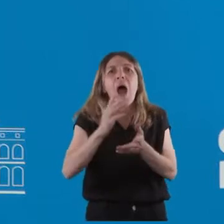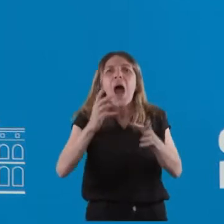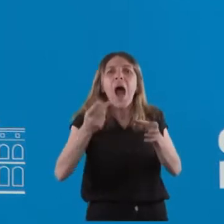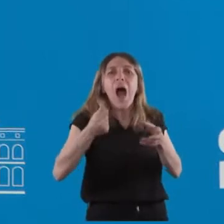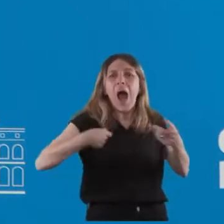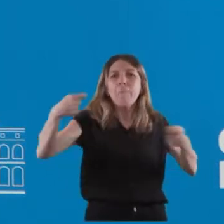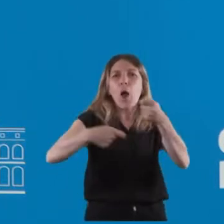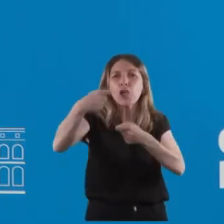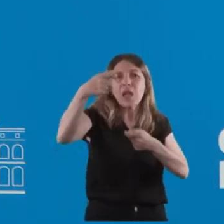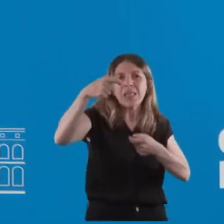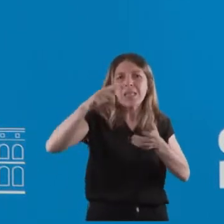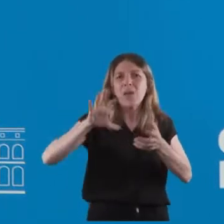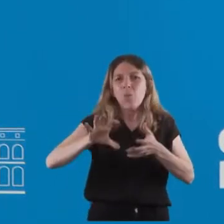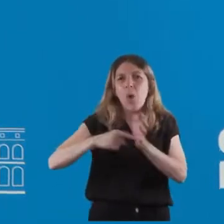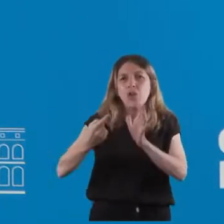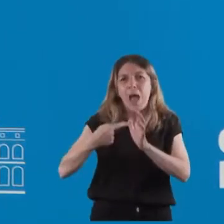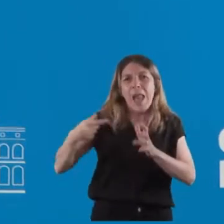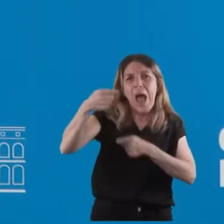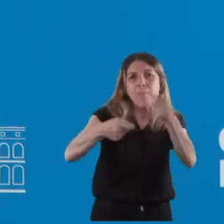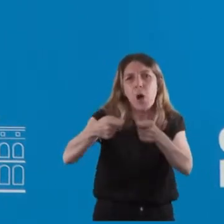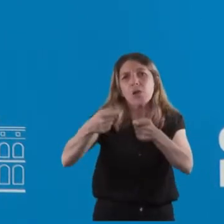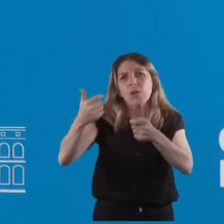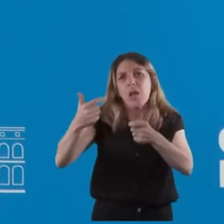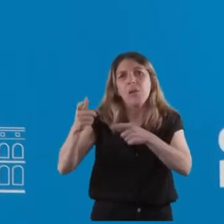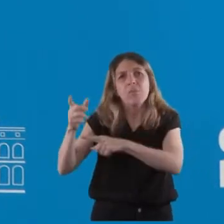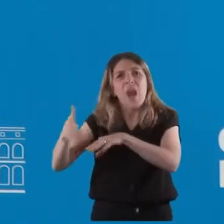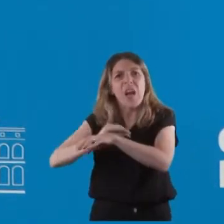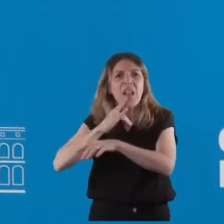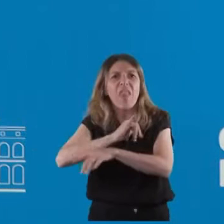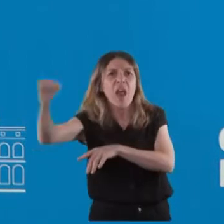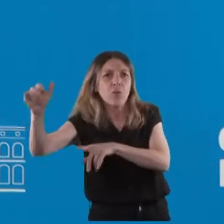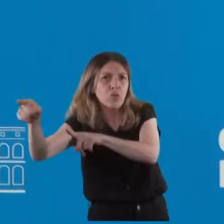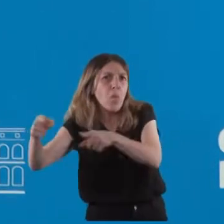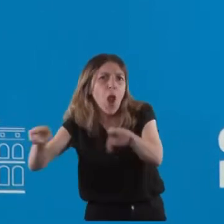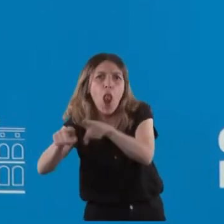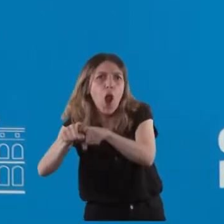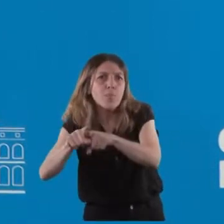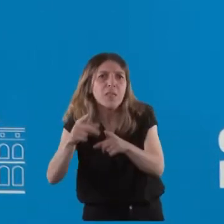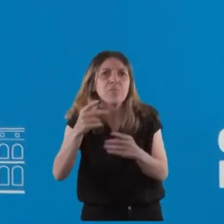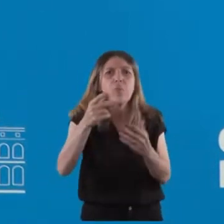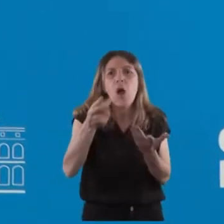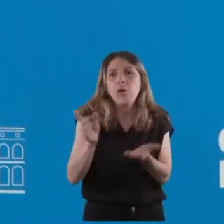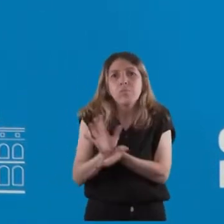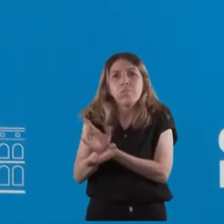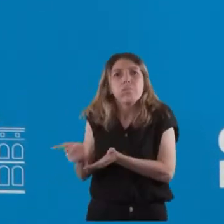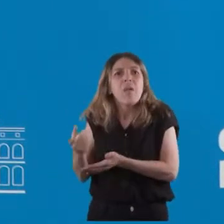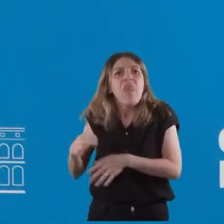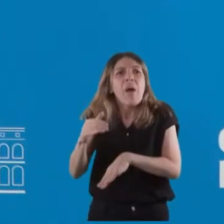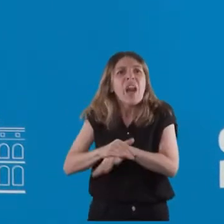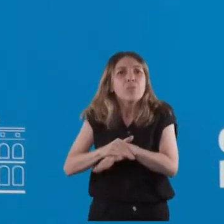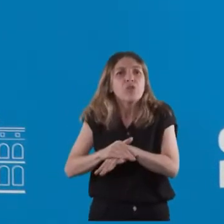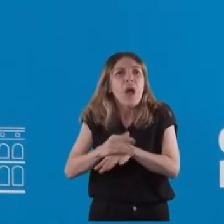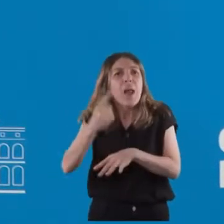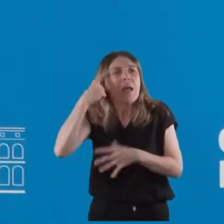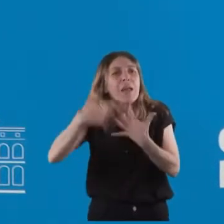está ese tema en la corte en este momento bueno con el mismo criterio de autonomía debería asumir también las responsabilidades todo derecho